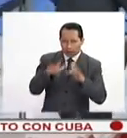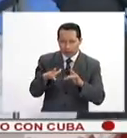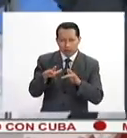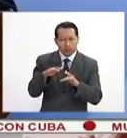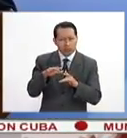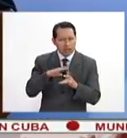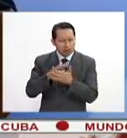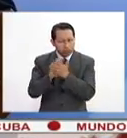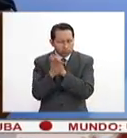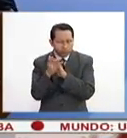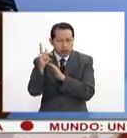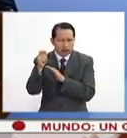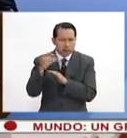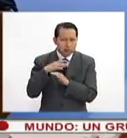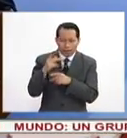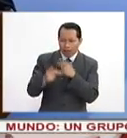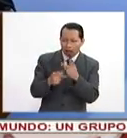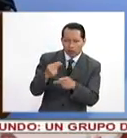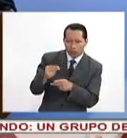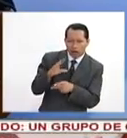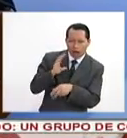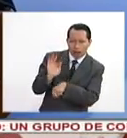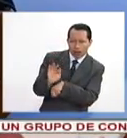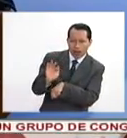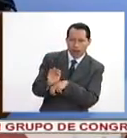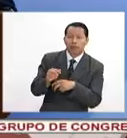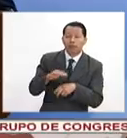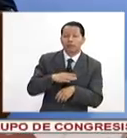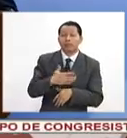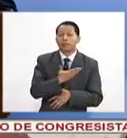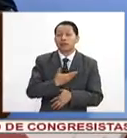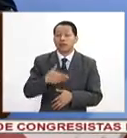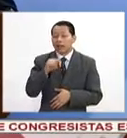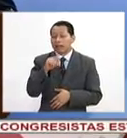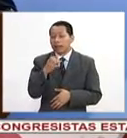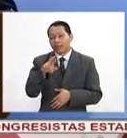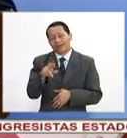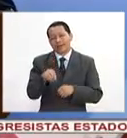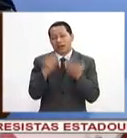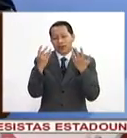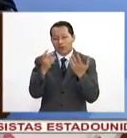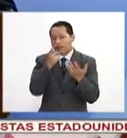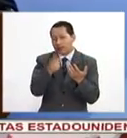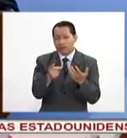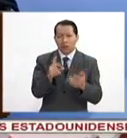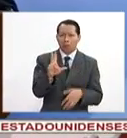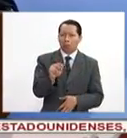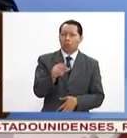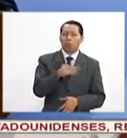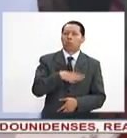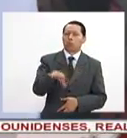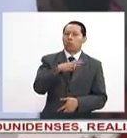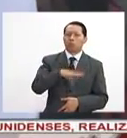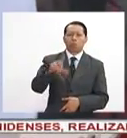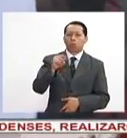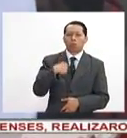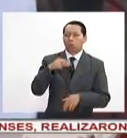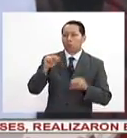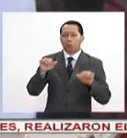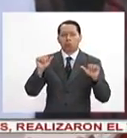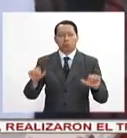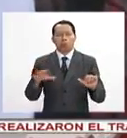actuar como prestanombres del mandatario brasileño. Por su parte, el presidente Temer, por supuesto, también sigue negando todas las acusaciones